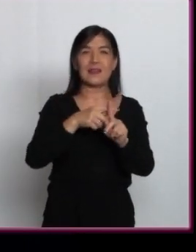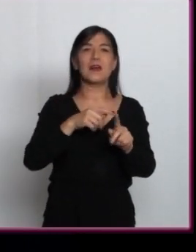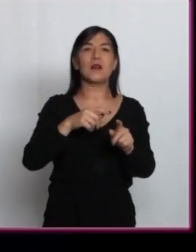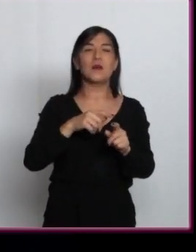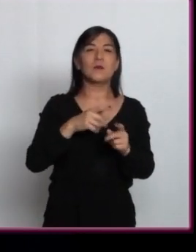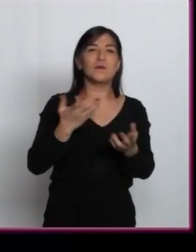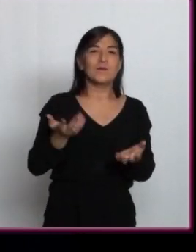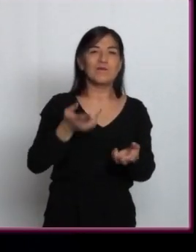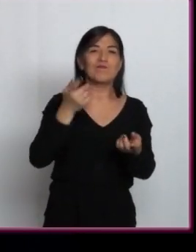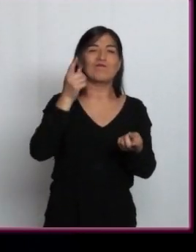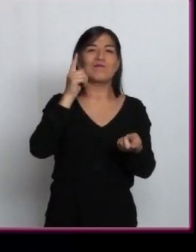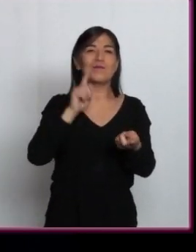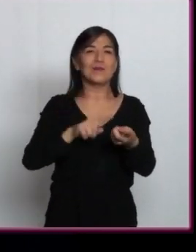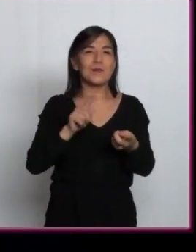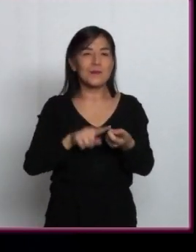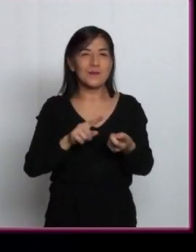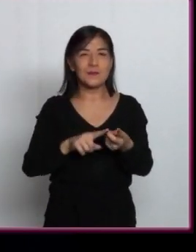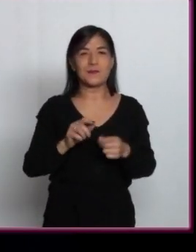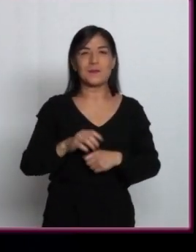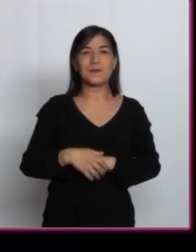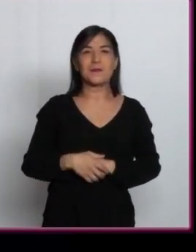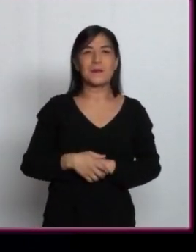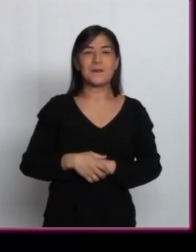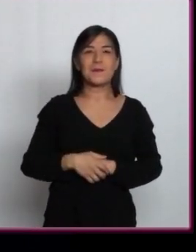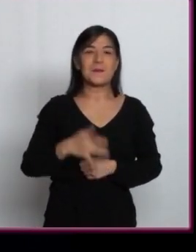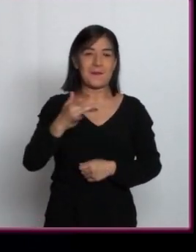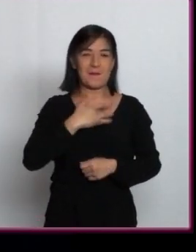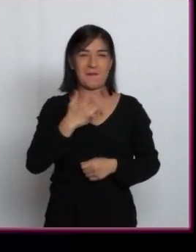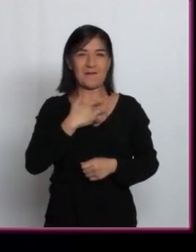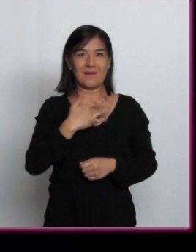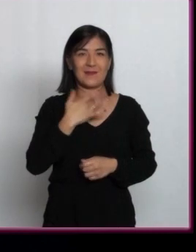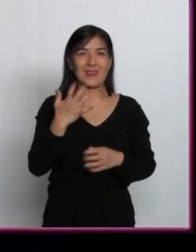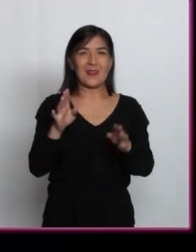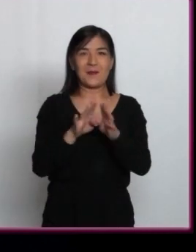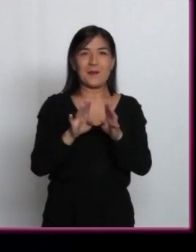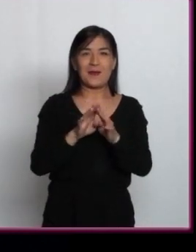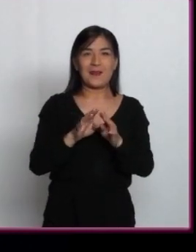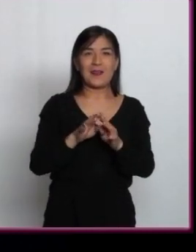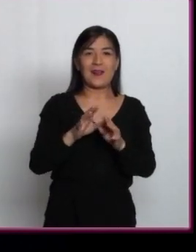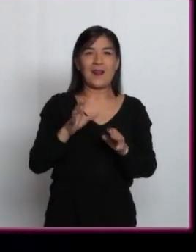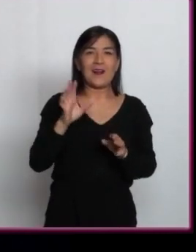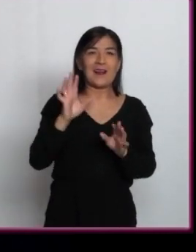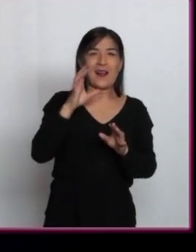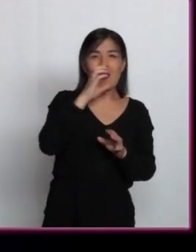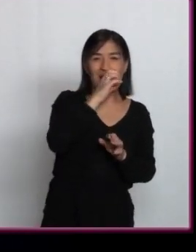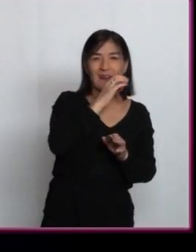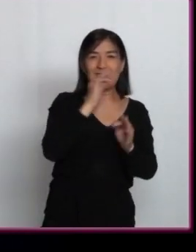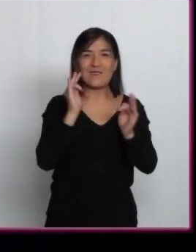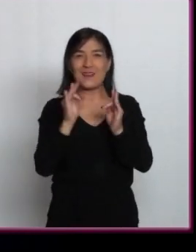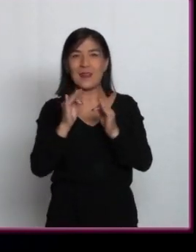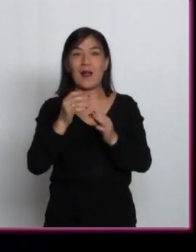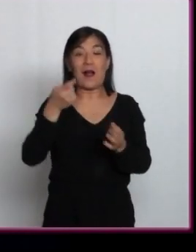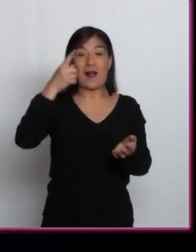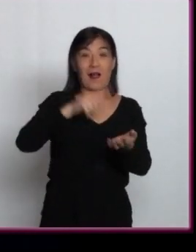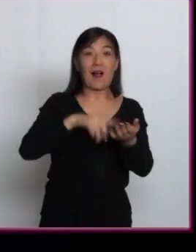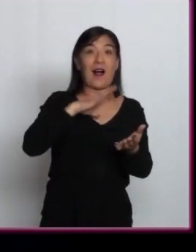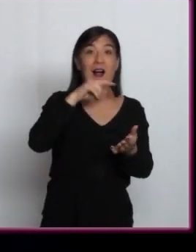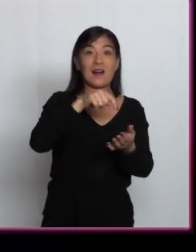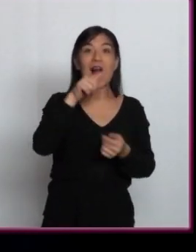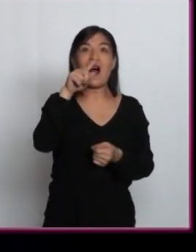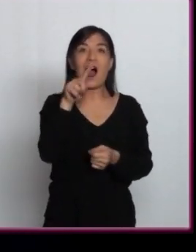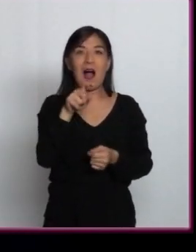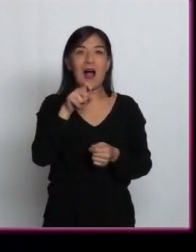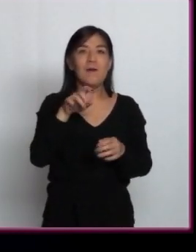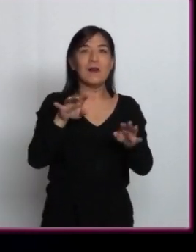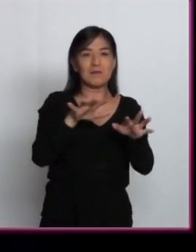en donde la temperatura es tal que hay agua líquida, que puede haber agua líquida. Todas